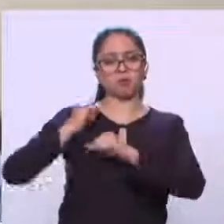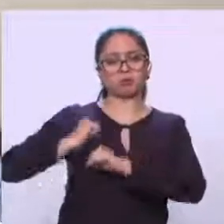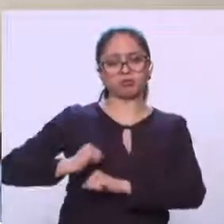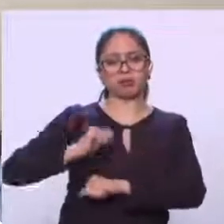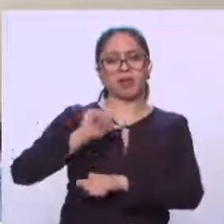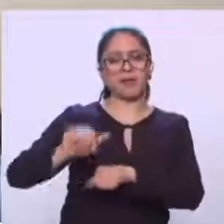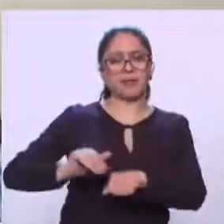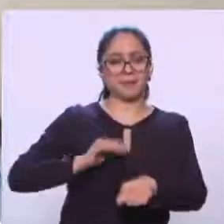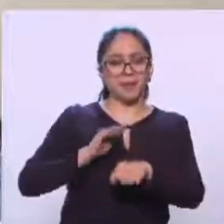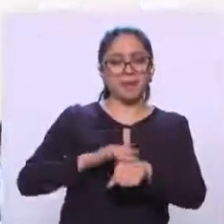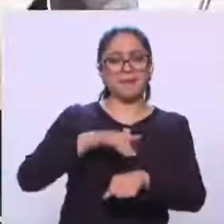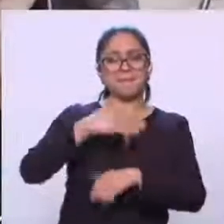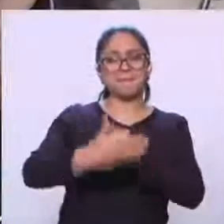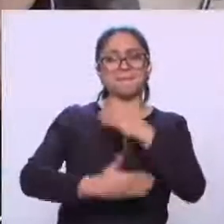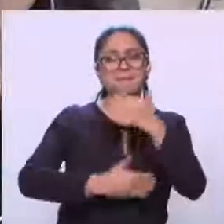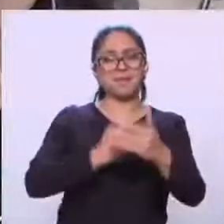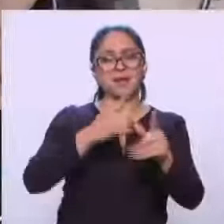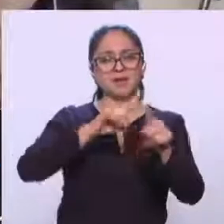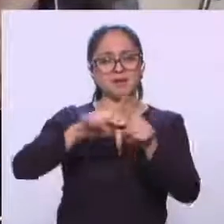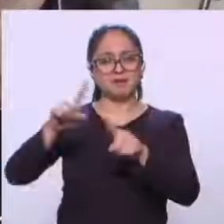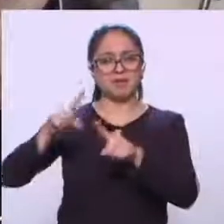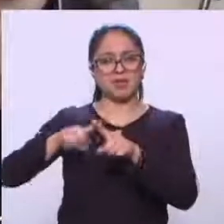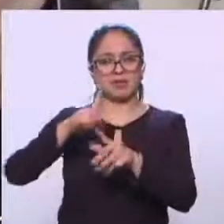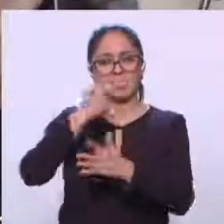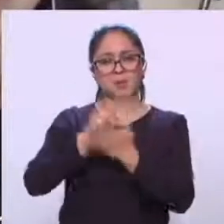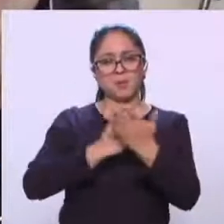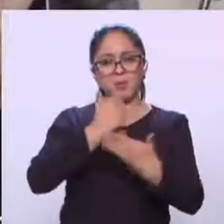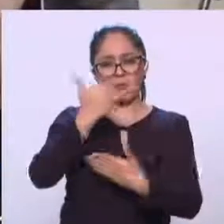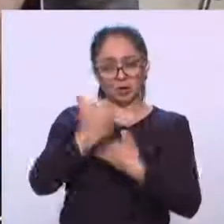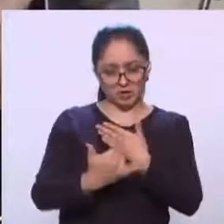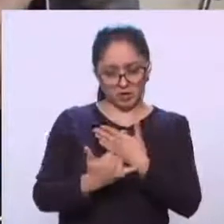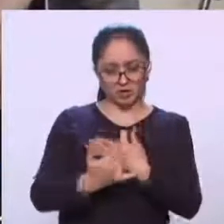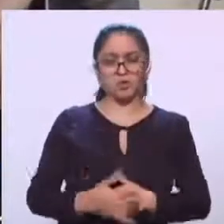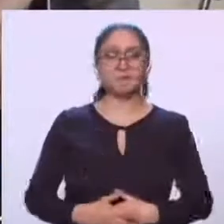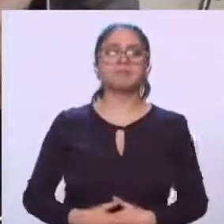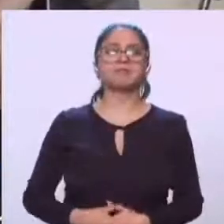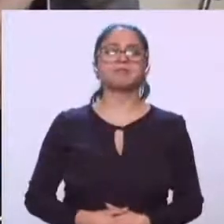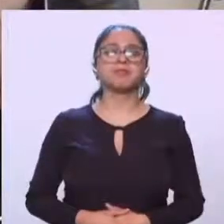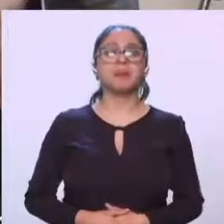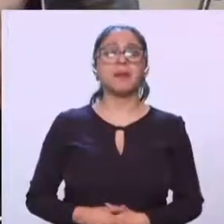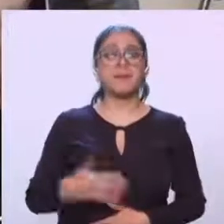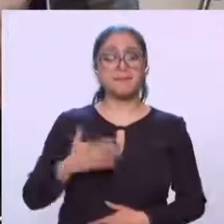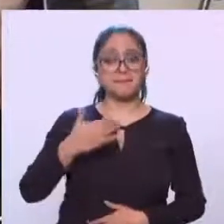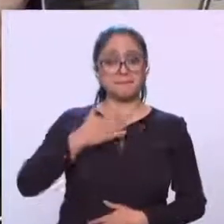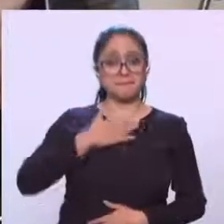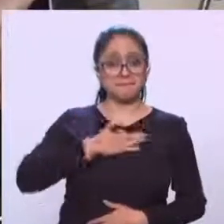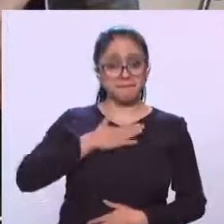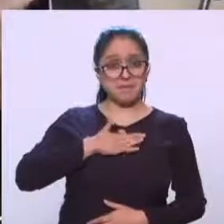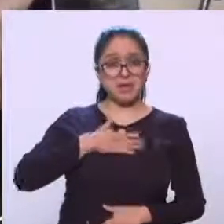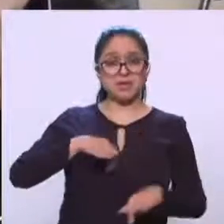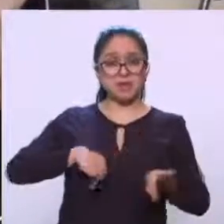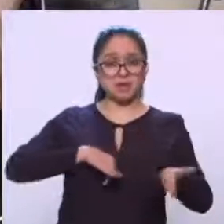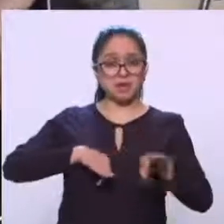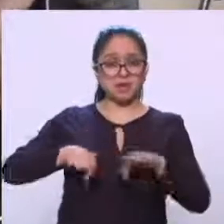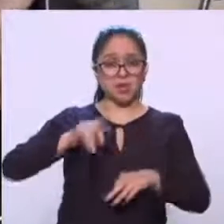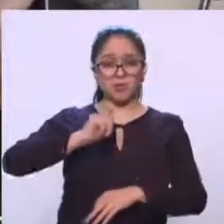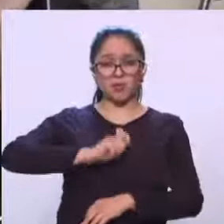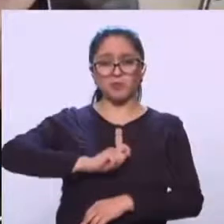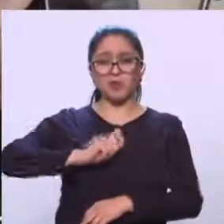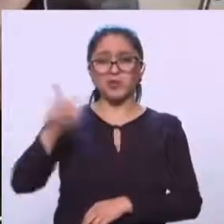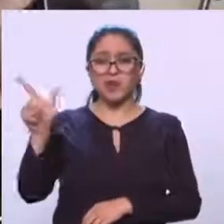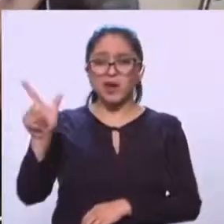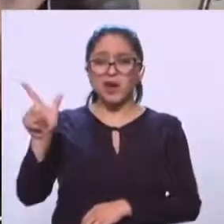llevar estos proyectos adelante. Yo llegué ya a un punto de mi vida profesional en donde ya, o sea, creo